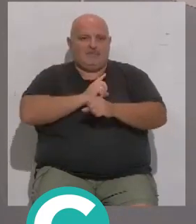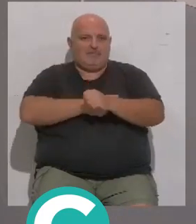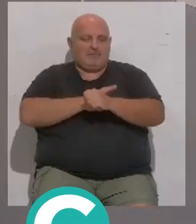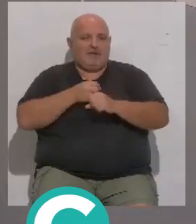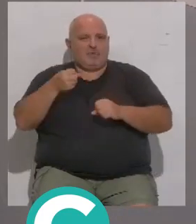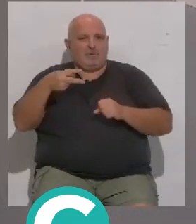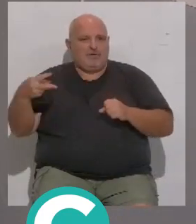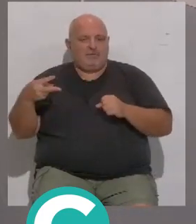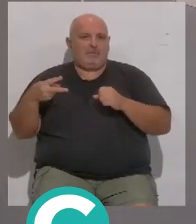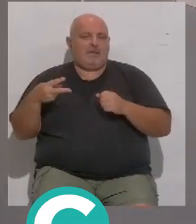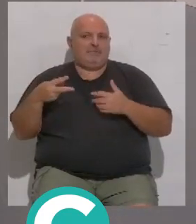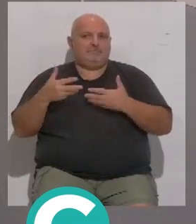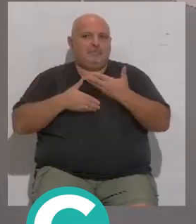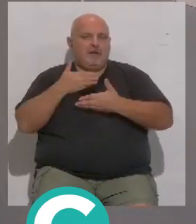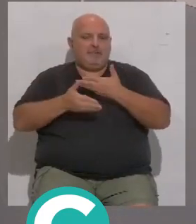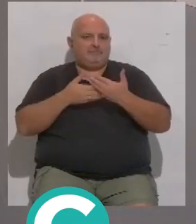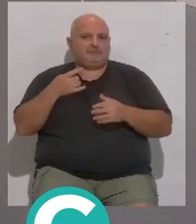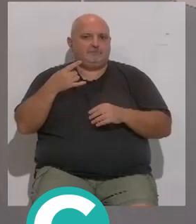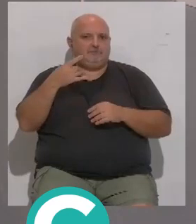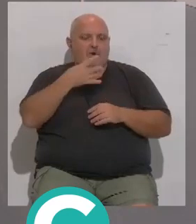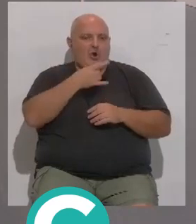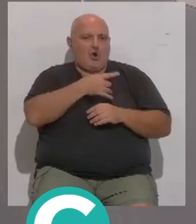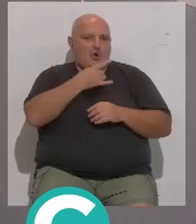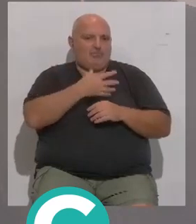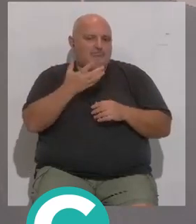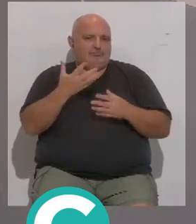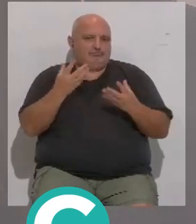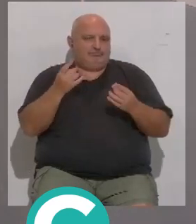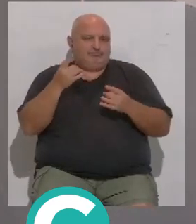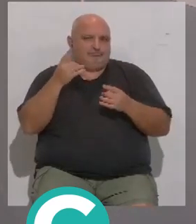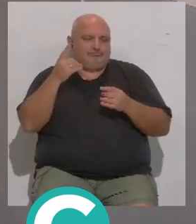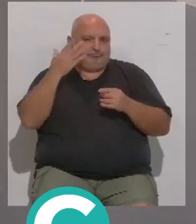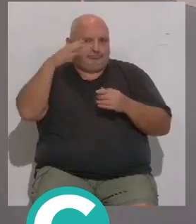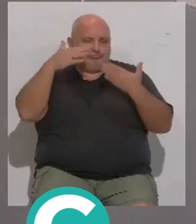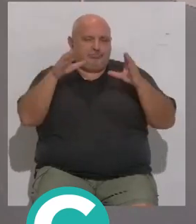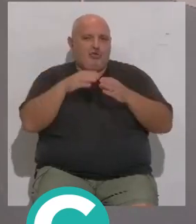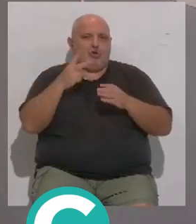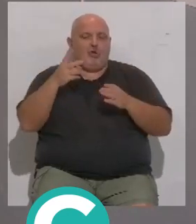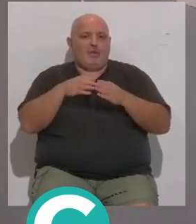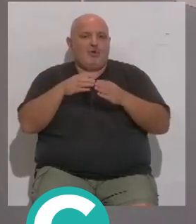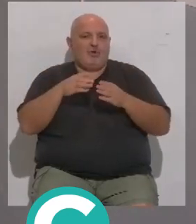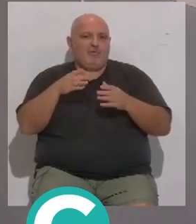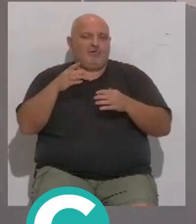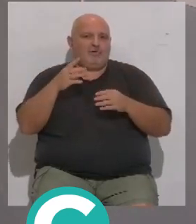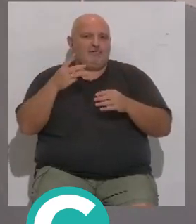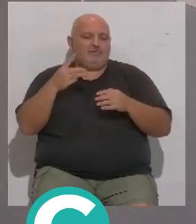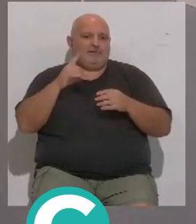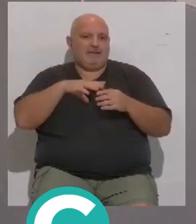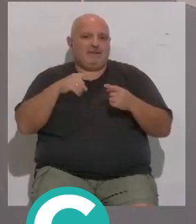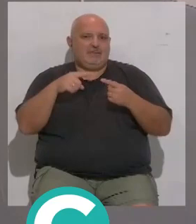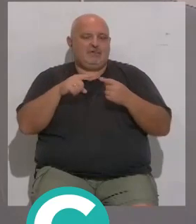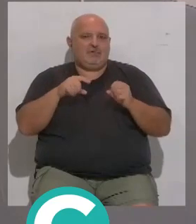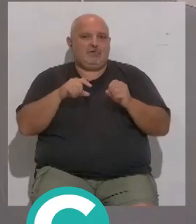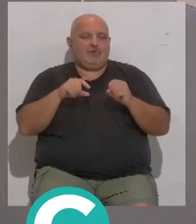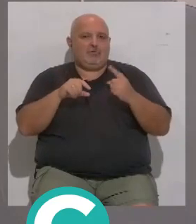esos resultados. Siguen las goleadas de los equipos, aunque también hubo 2 de los grandes que jugaron entre ellos. Ese